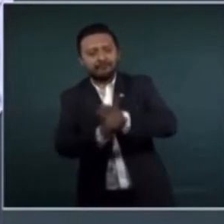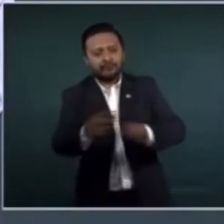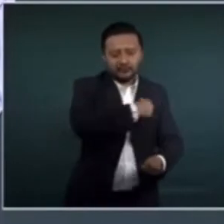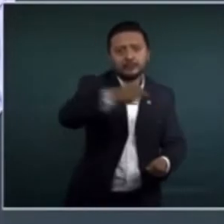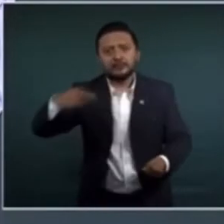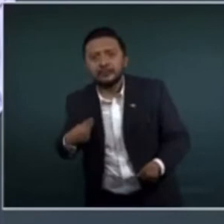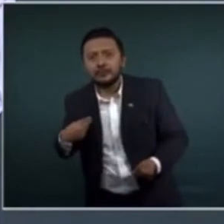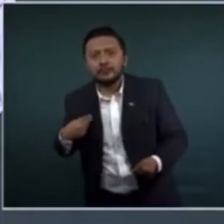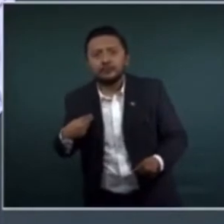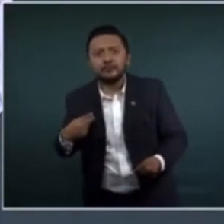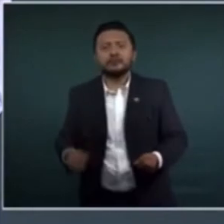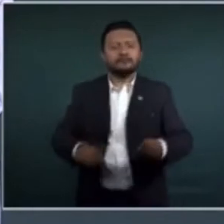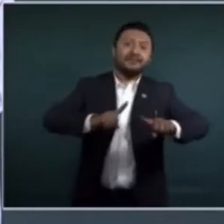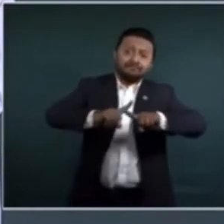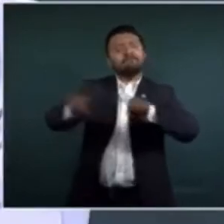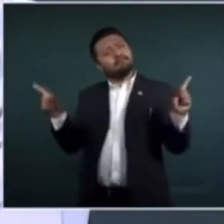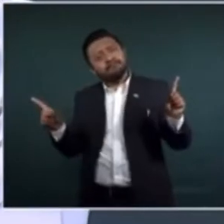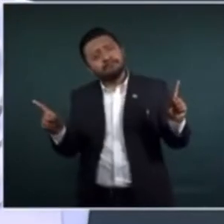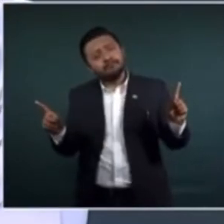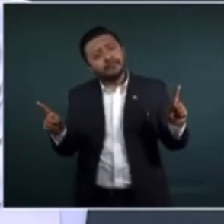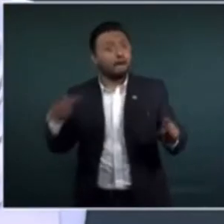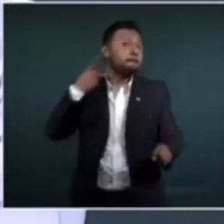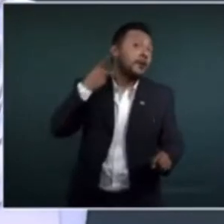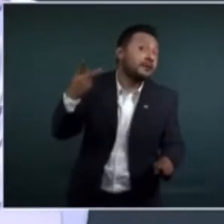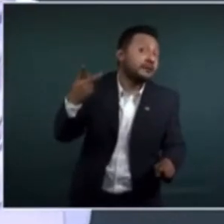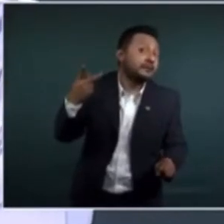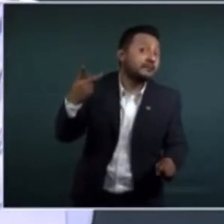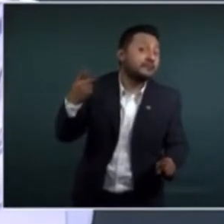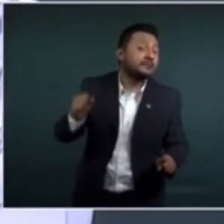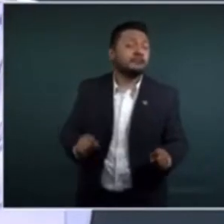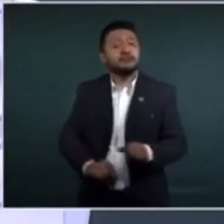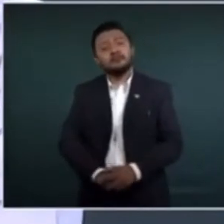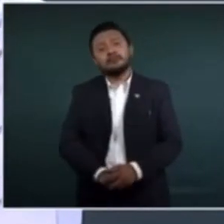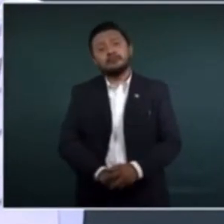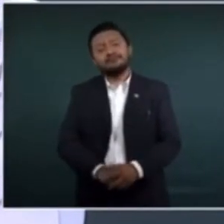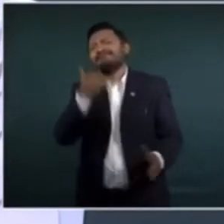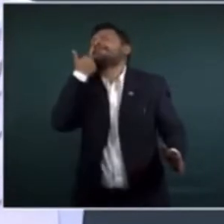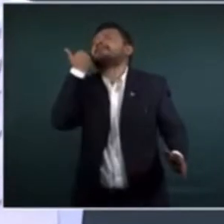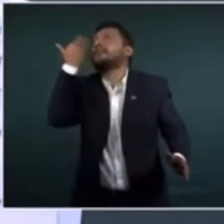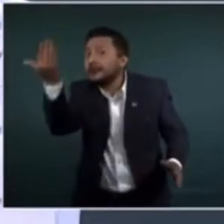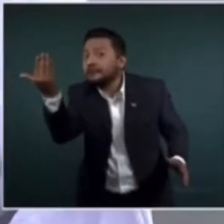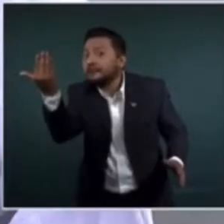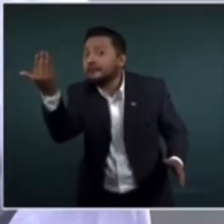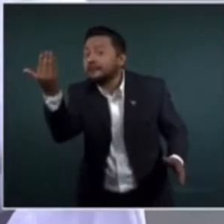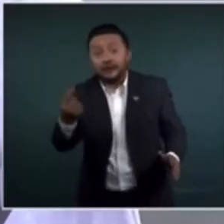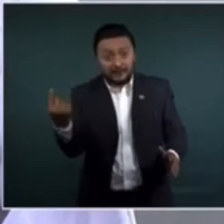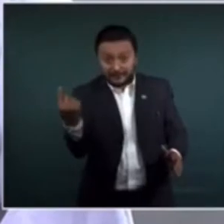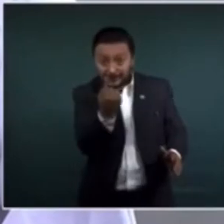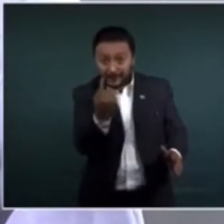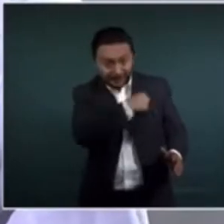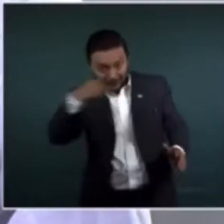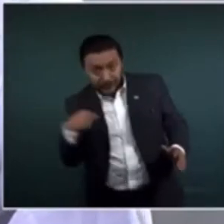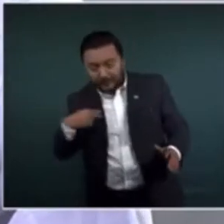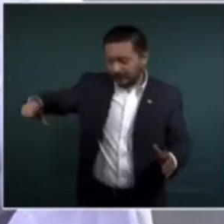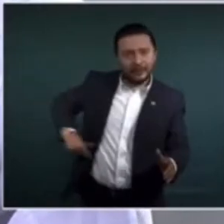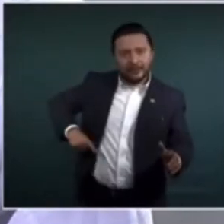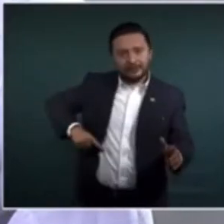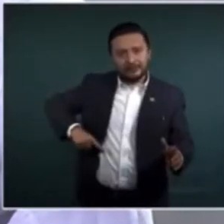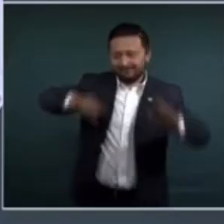nosotros, diferencias políticas, ideológicas, y quisieran que nos desbordara